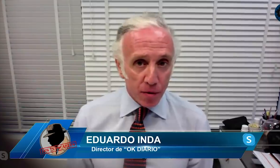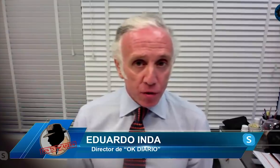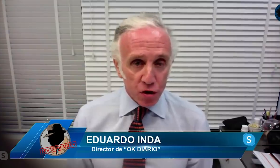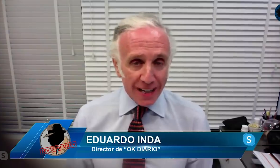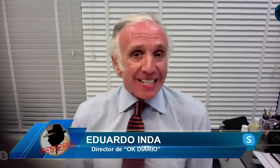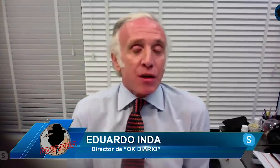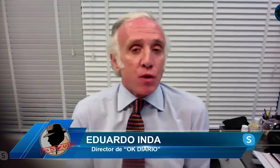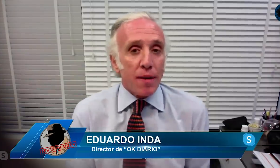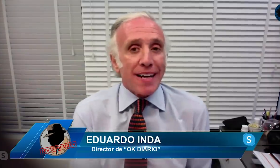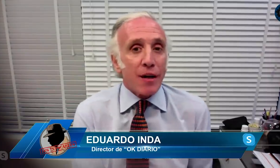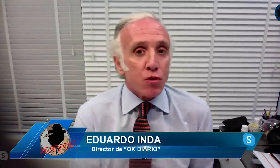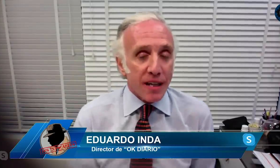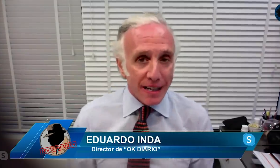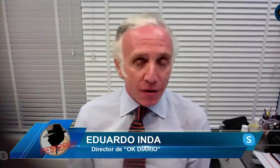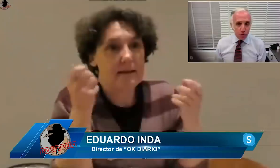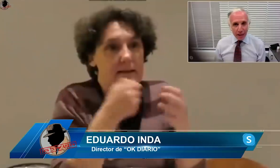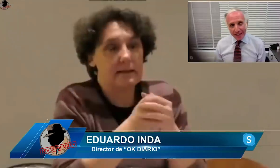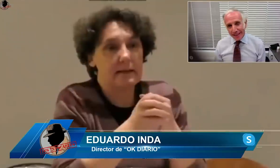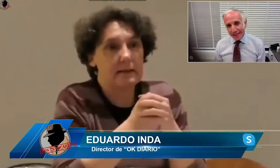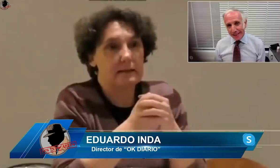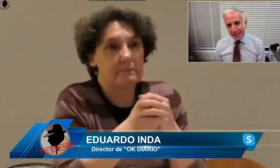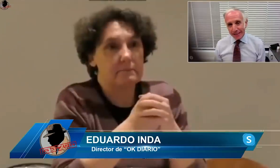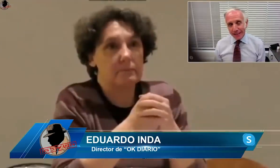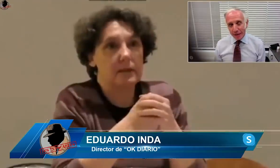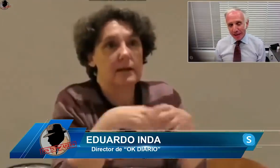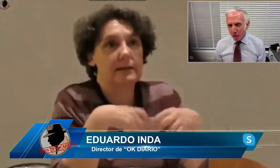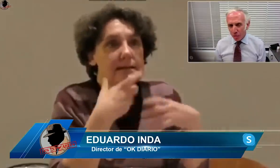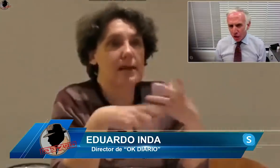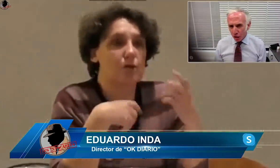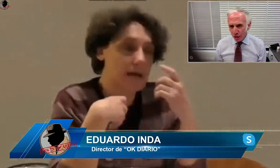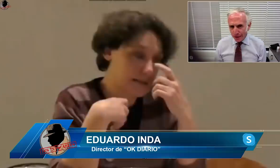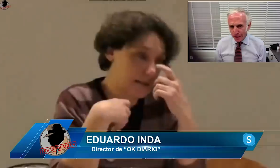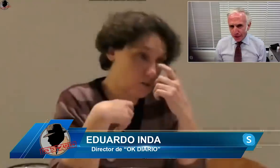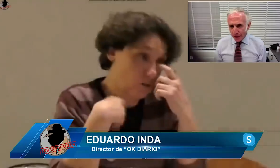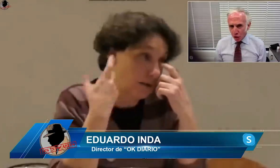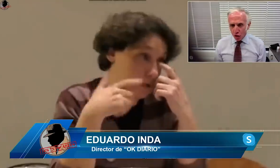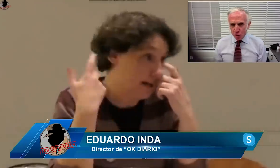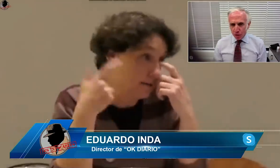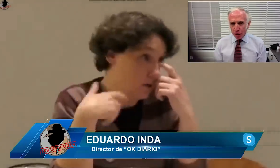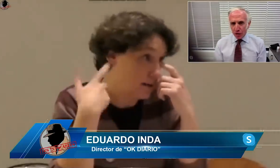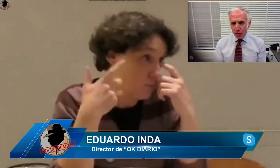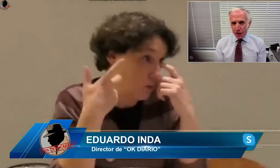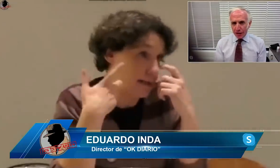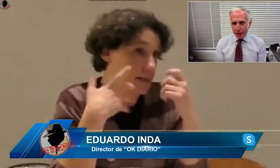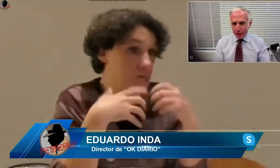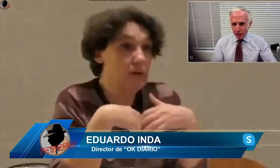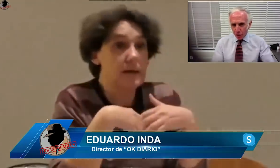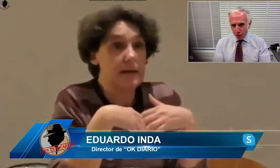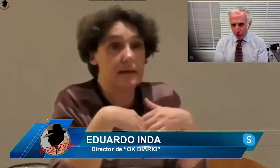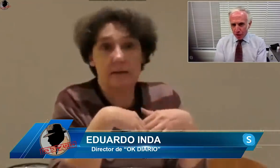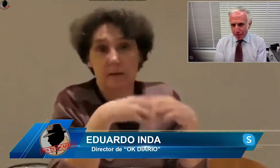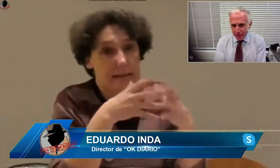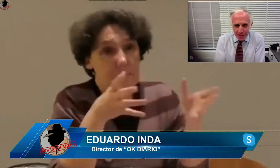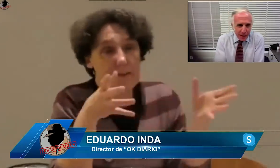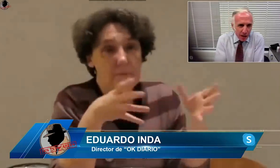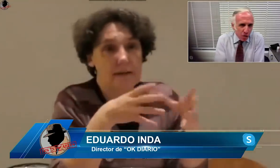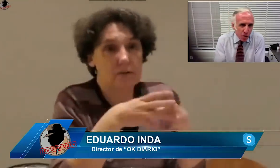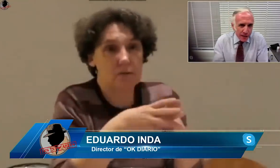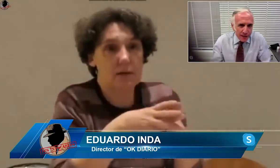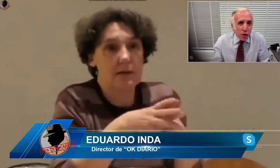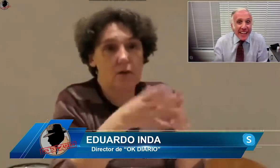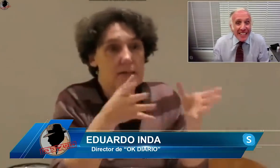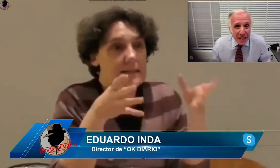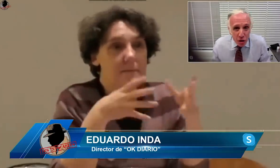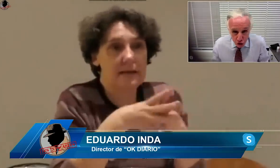cúpula de podemos él aseguraba que le gustaría azotar hasta que se engrase a mariló montero es violencia de género violencia machista